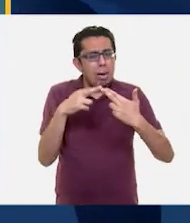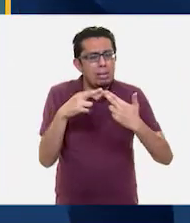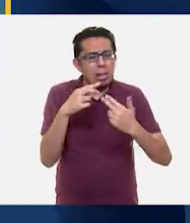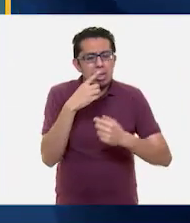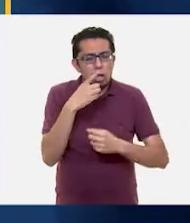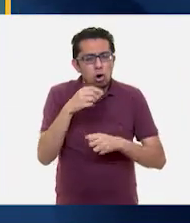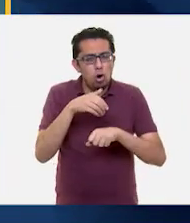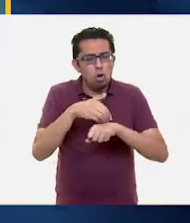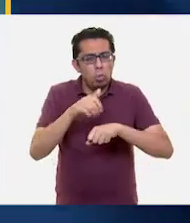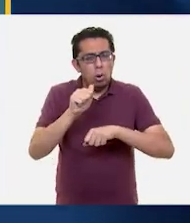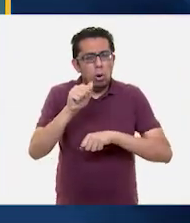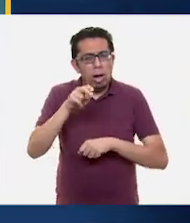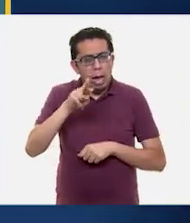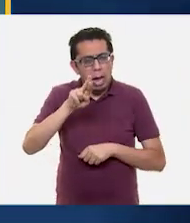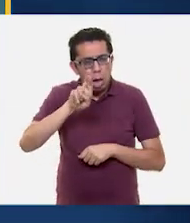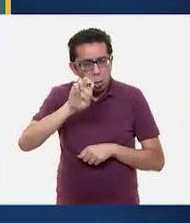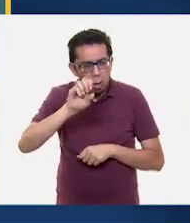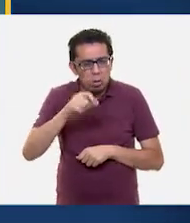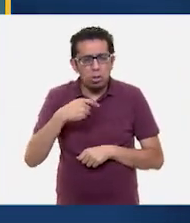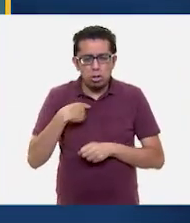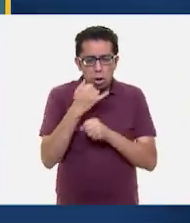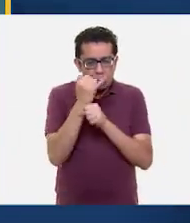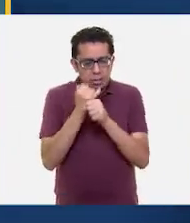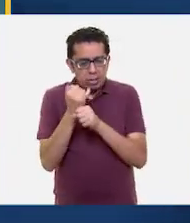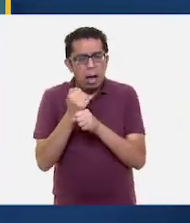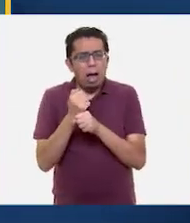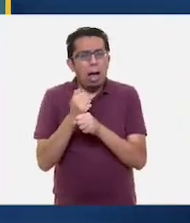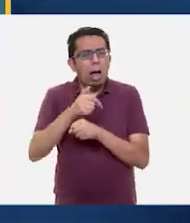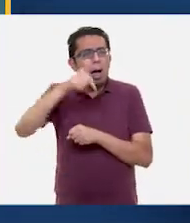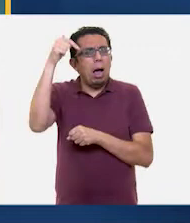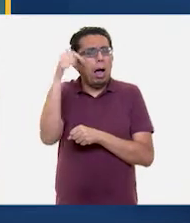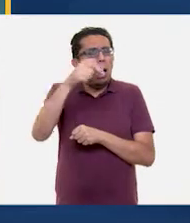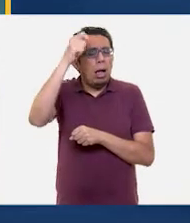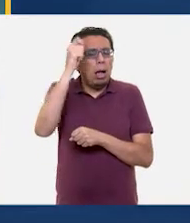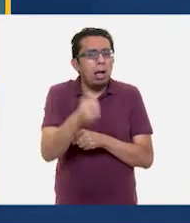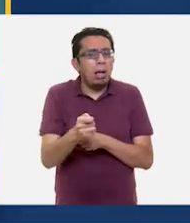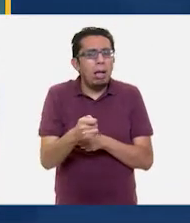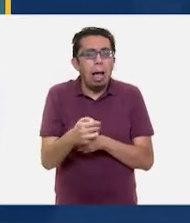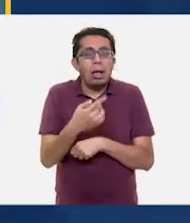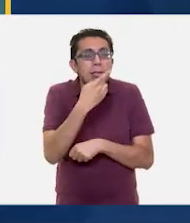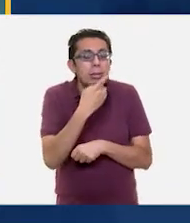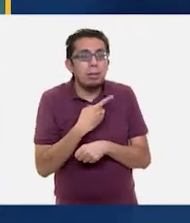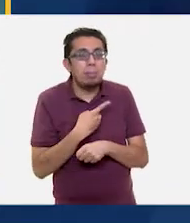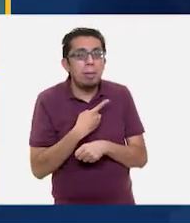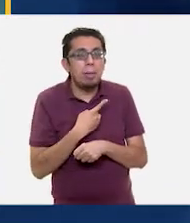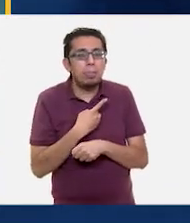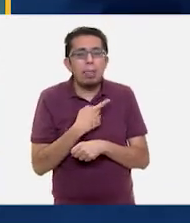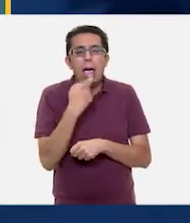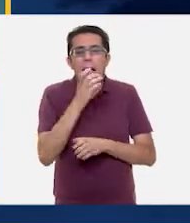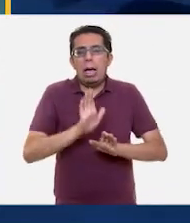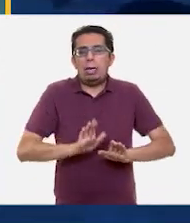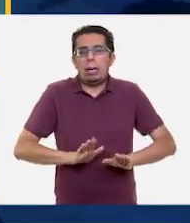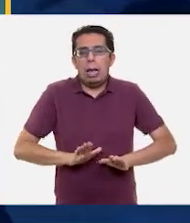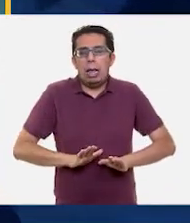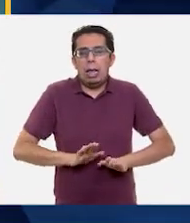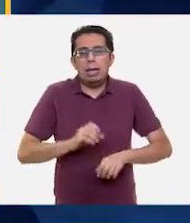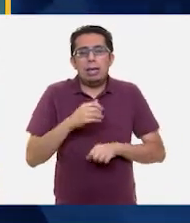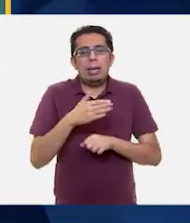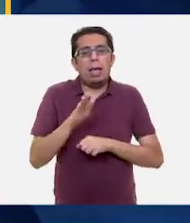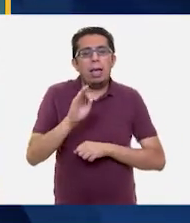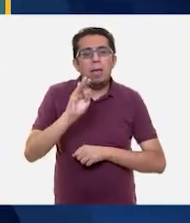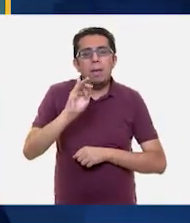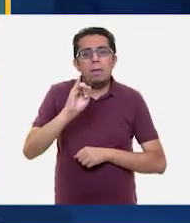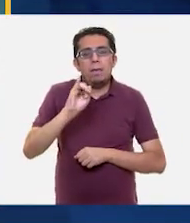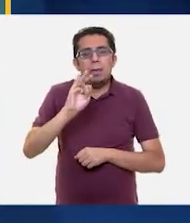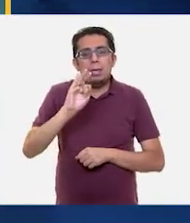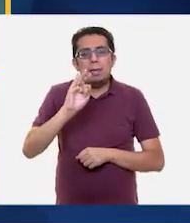áureo. Y comencé a investigar. ¿Y qué crees que encontré? A ver, dime. Una característica de la sucesión de Fibonacci,